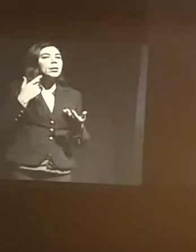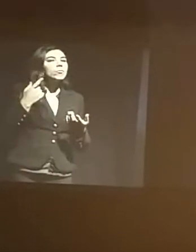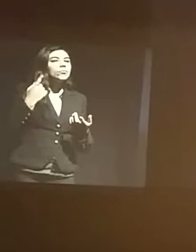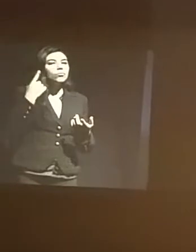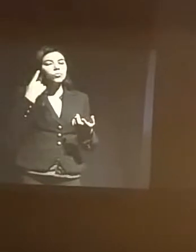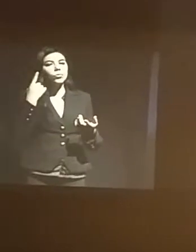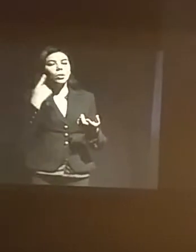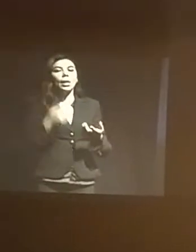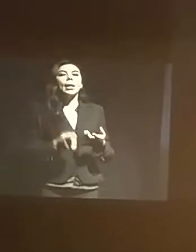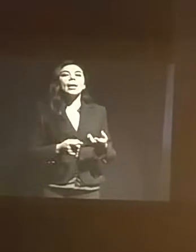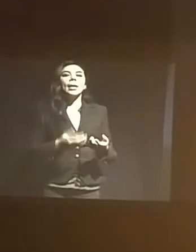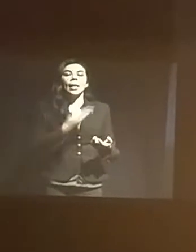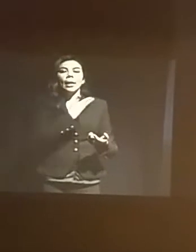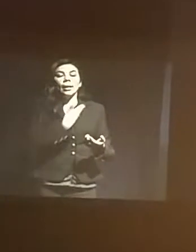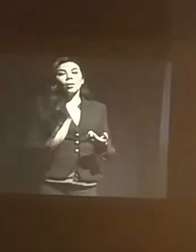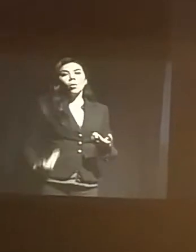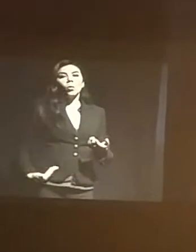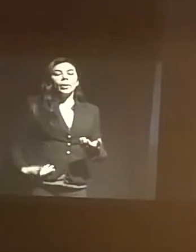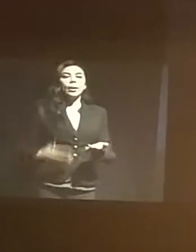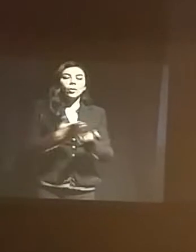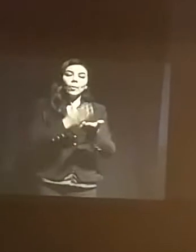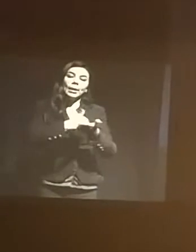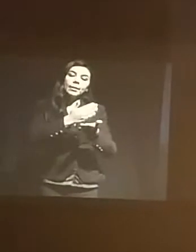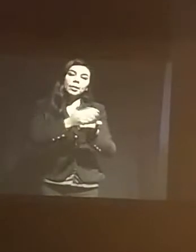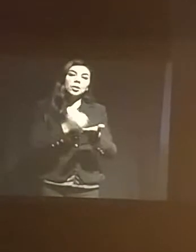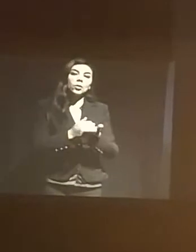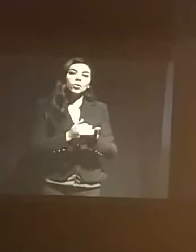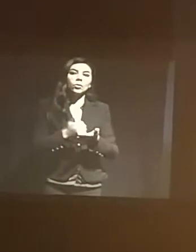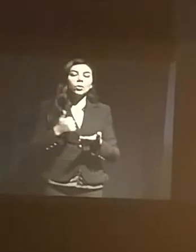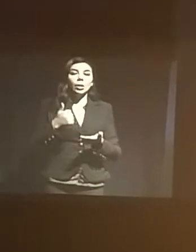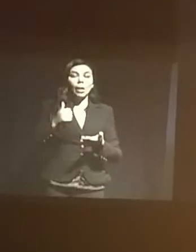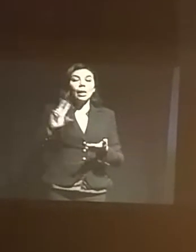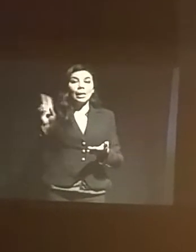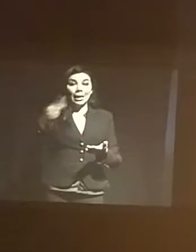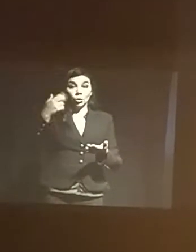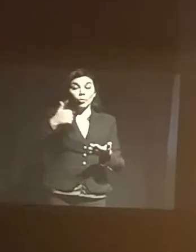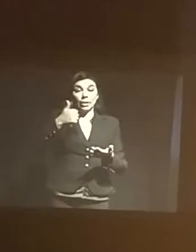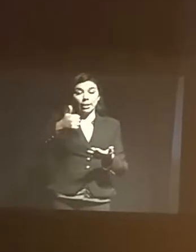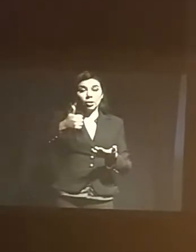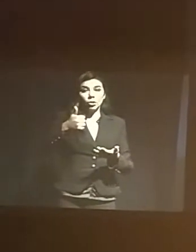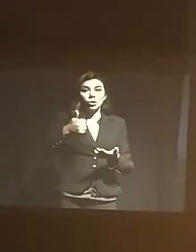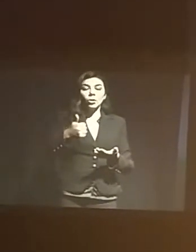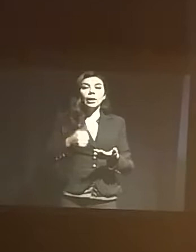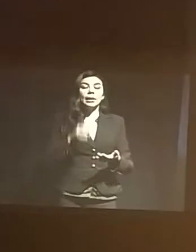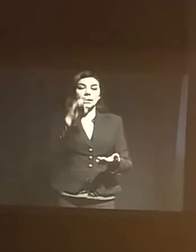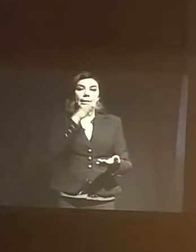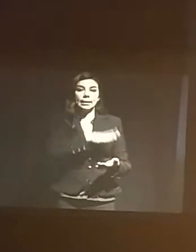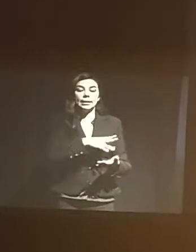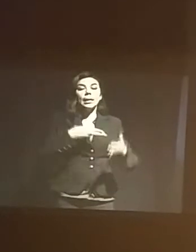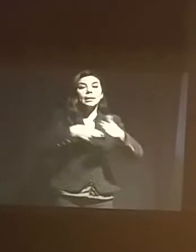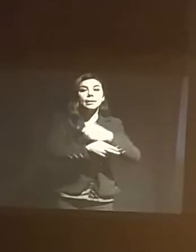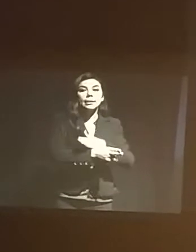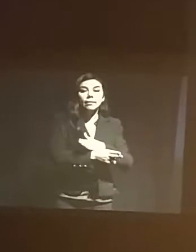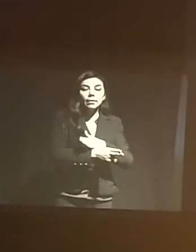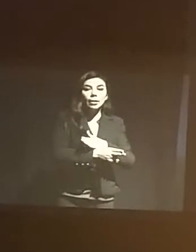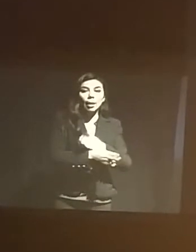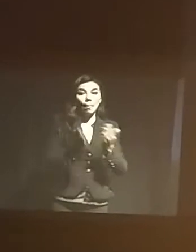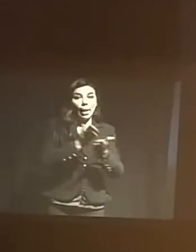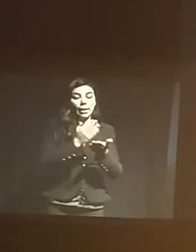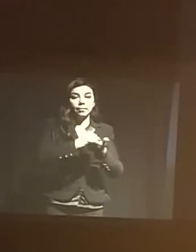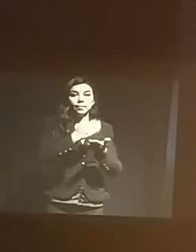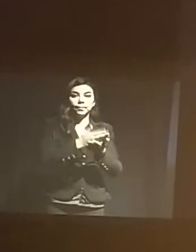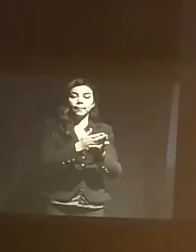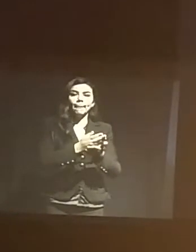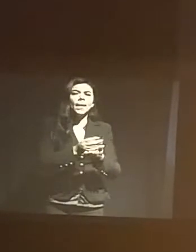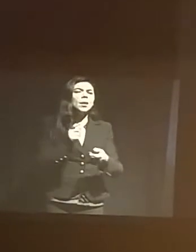El programa de gobierno planteó lo que señaló la subdirectora al principio, el Plan Chile Accesible. Pero lo plantea como